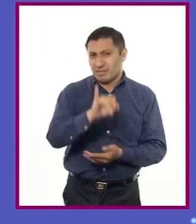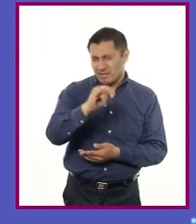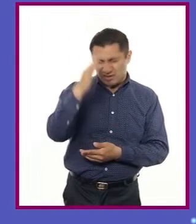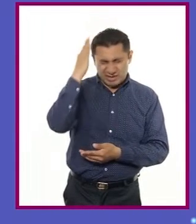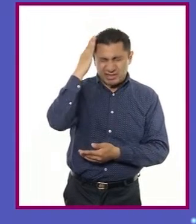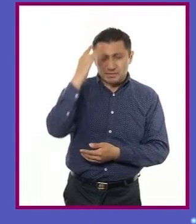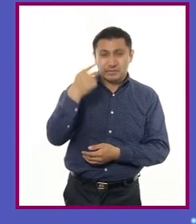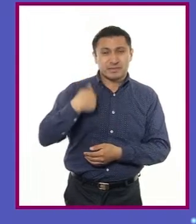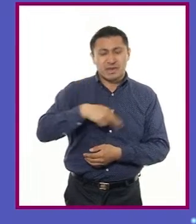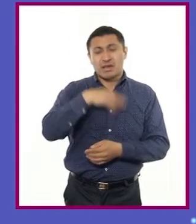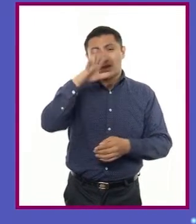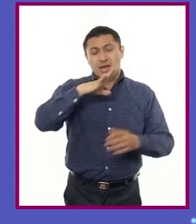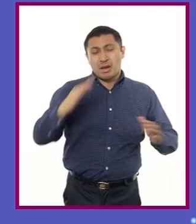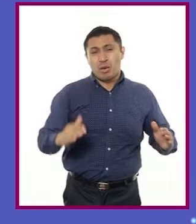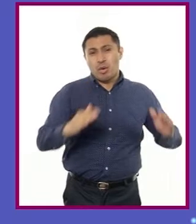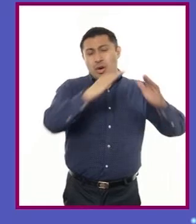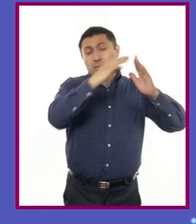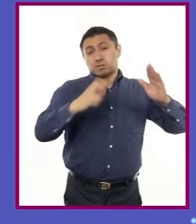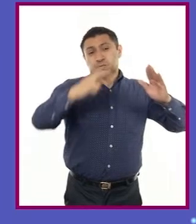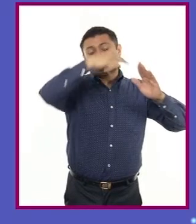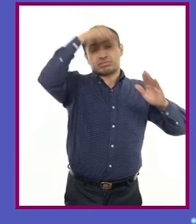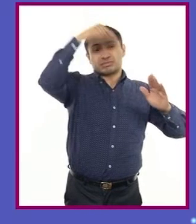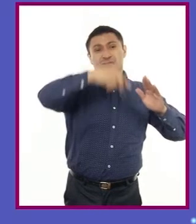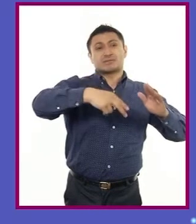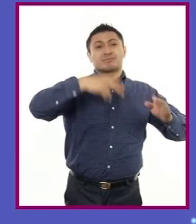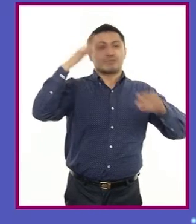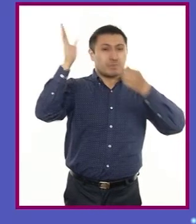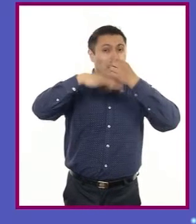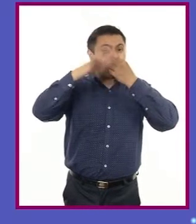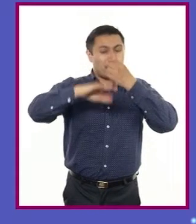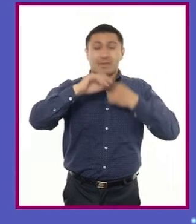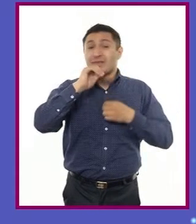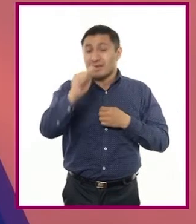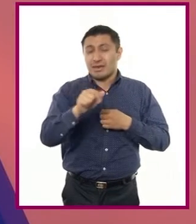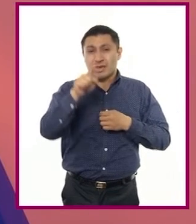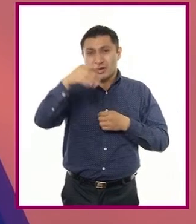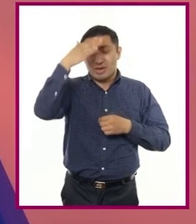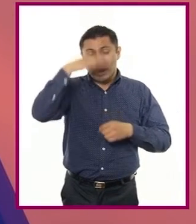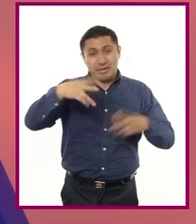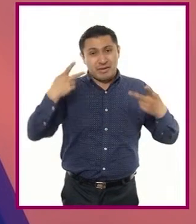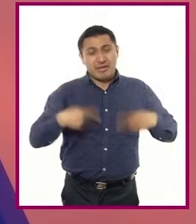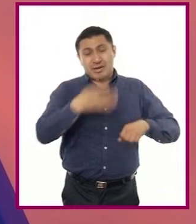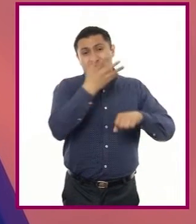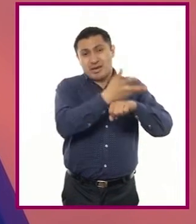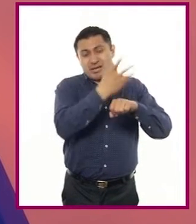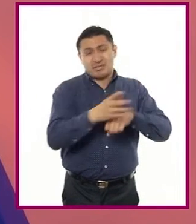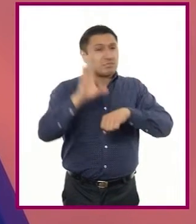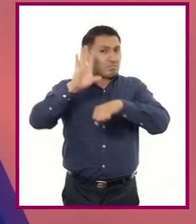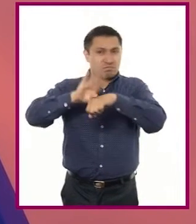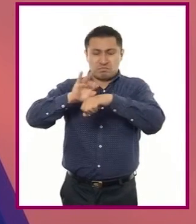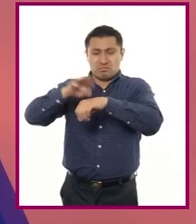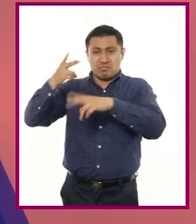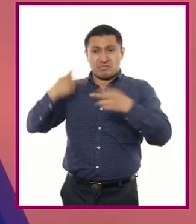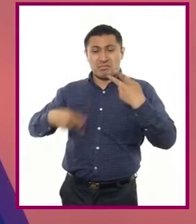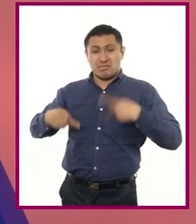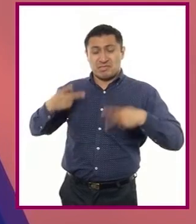estamos ubicados muy arriba. Acá no llega el smog. ¿Saben que los gringos no dejan asentar aquí a los